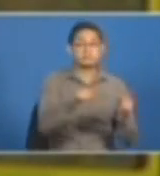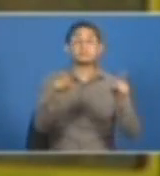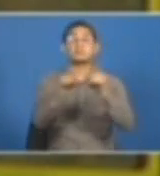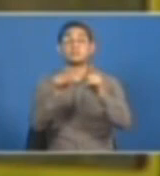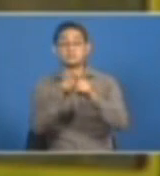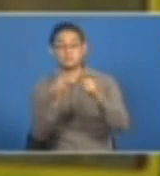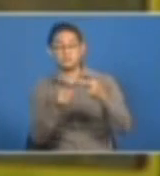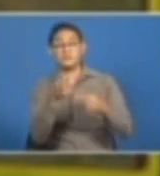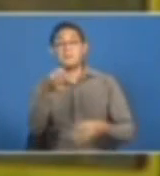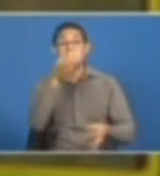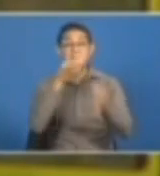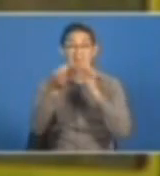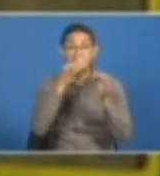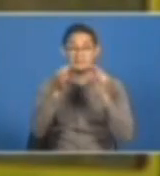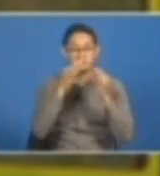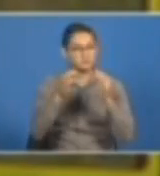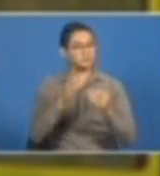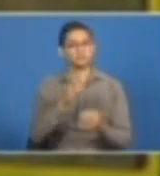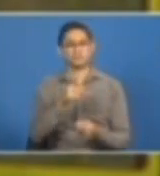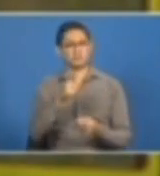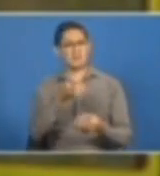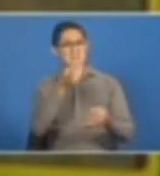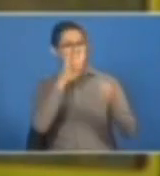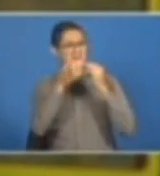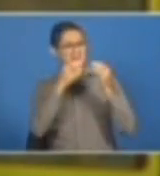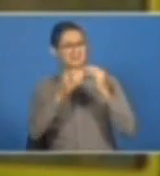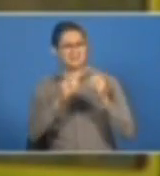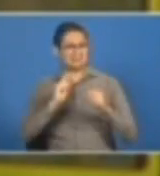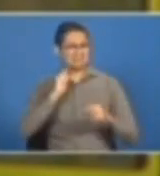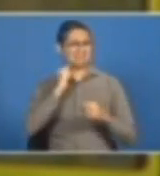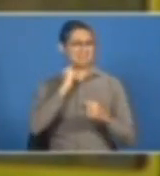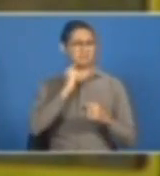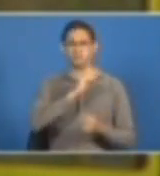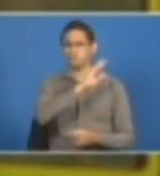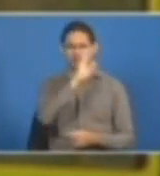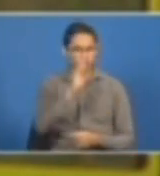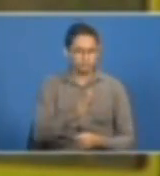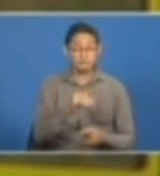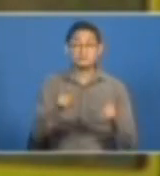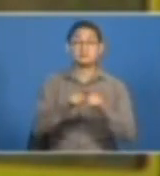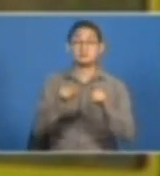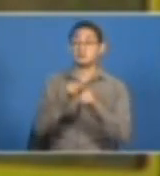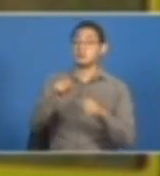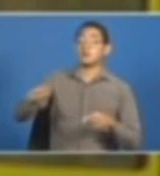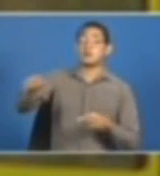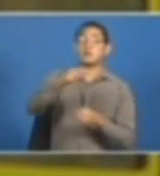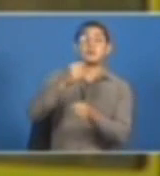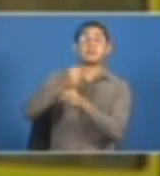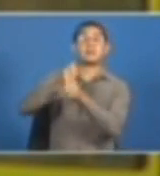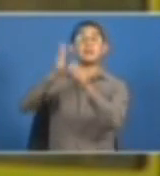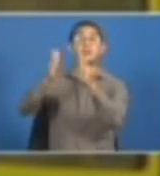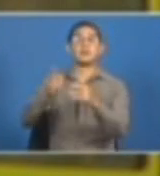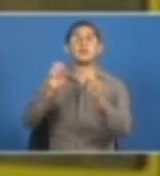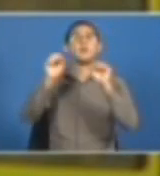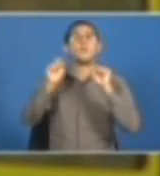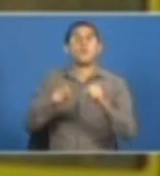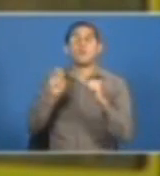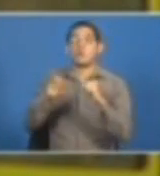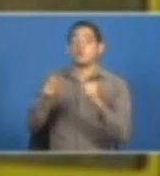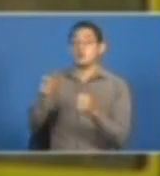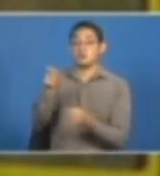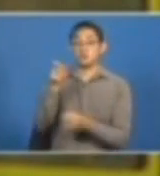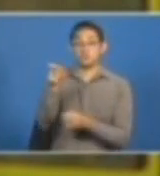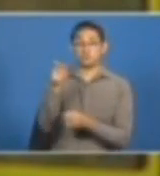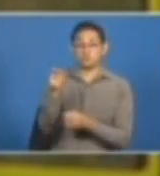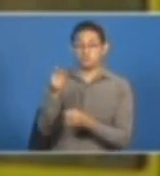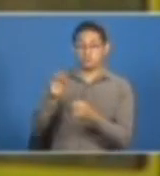medicamentos, congelarlos, subirle los salarios al pueblo trabajador para que tenga capacidad y demanda